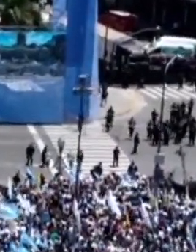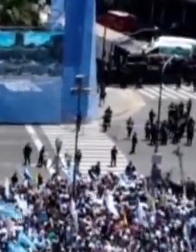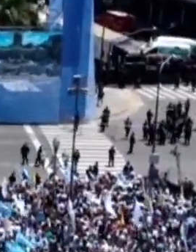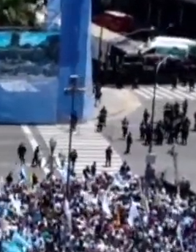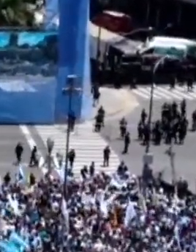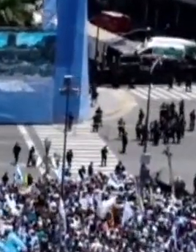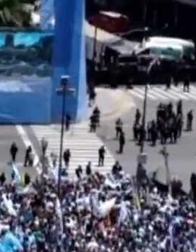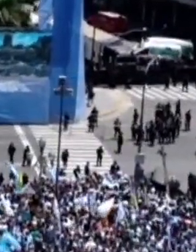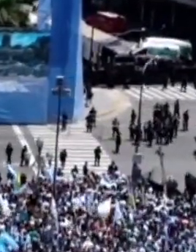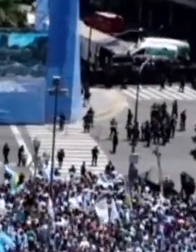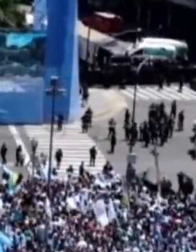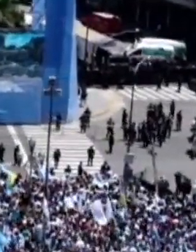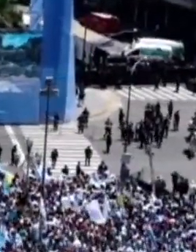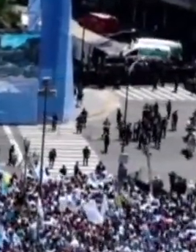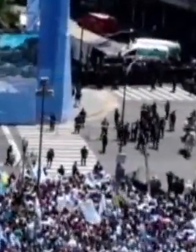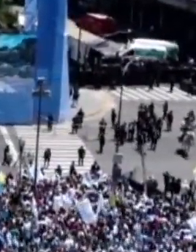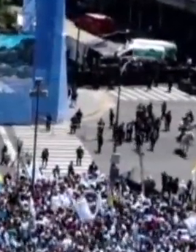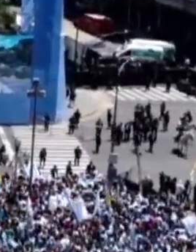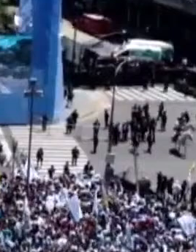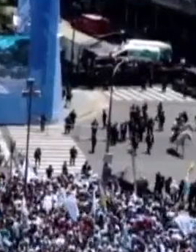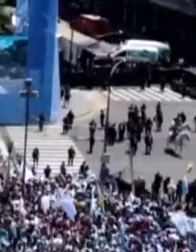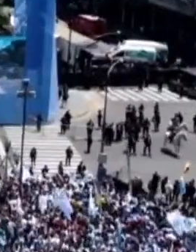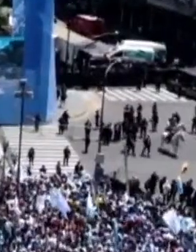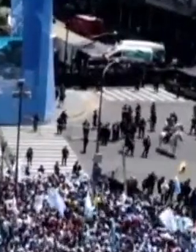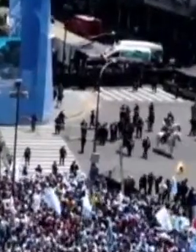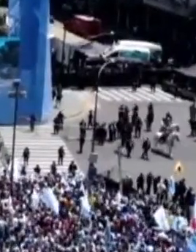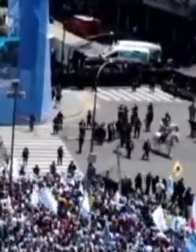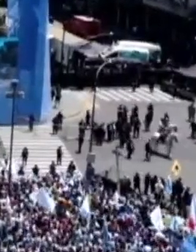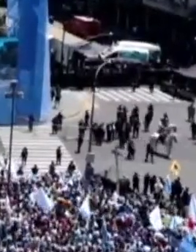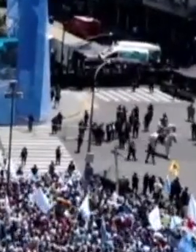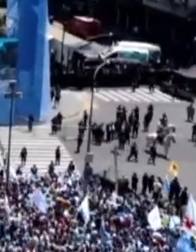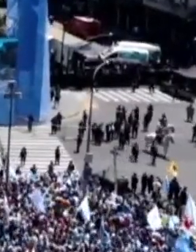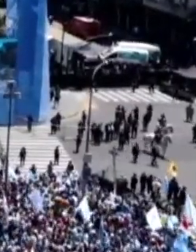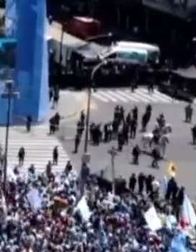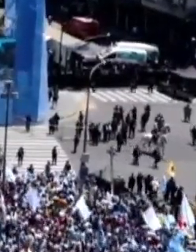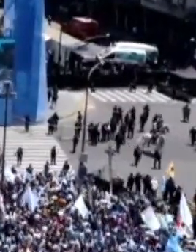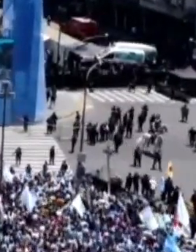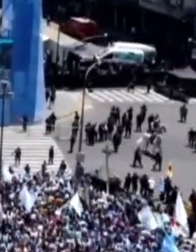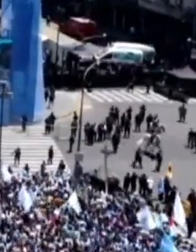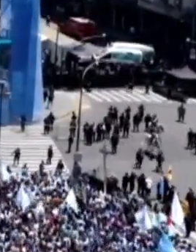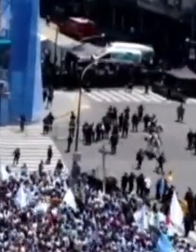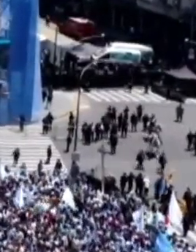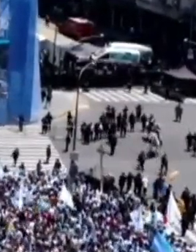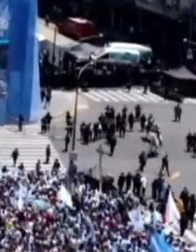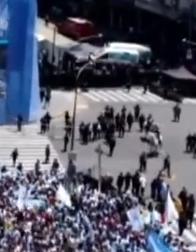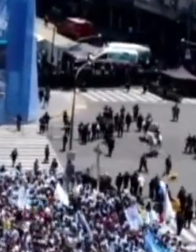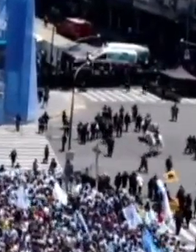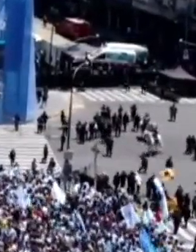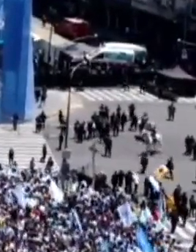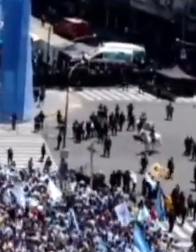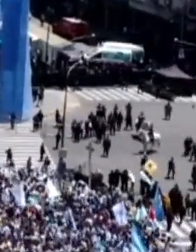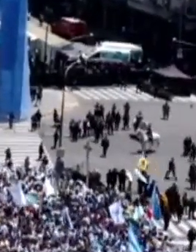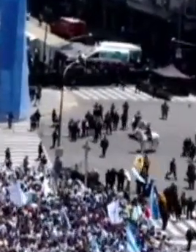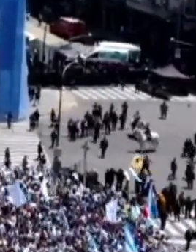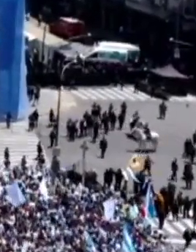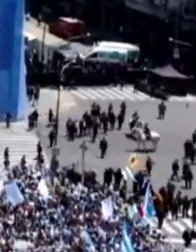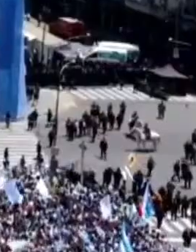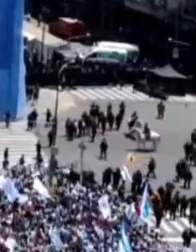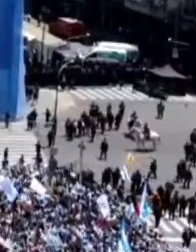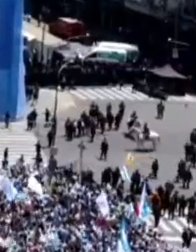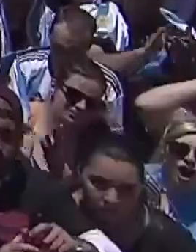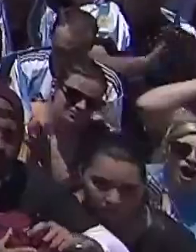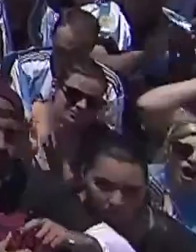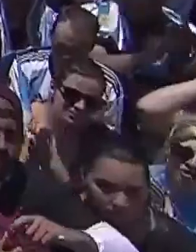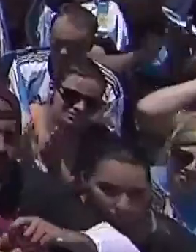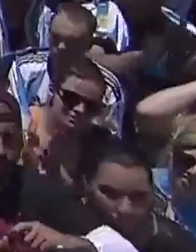escuchado las palabras del señor presidente de la Nación, Javier Milei. A partir de